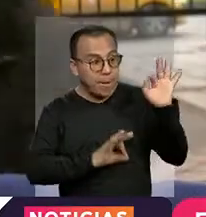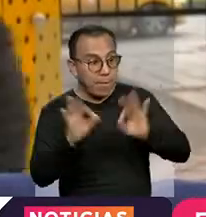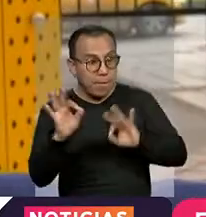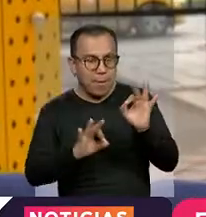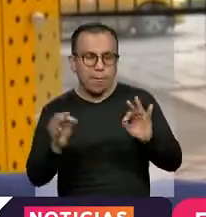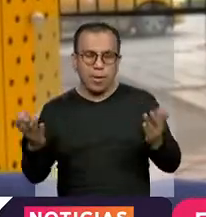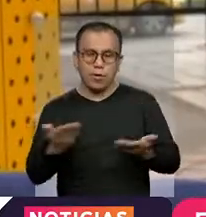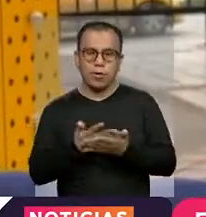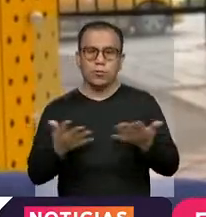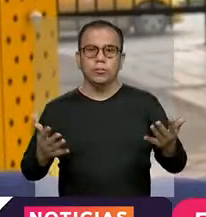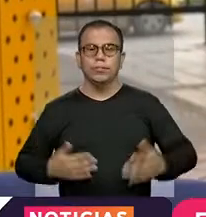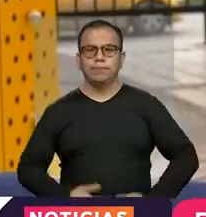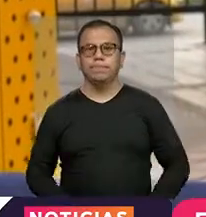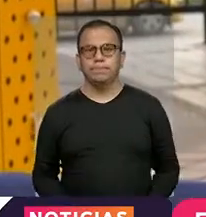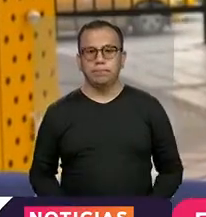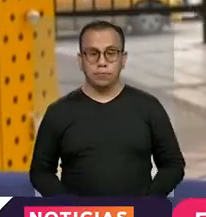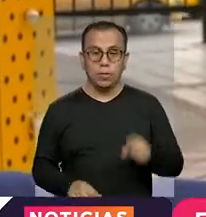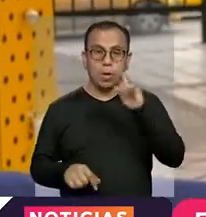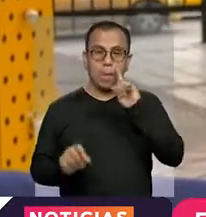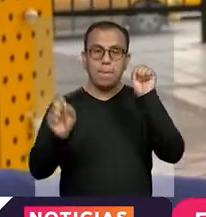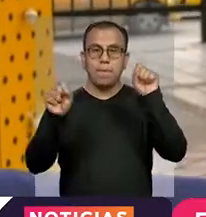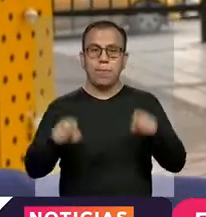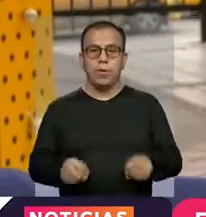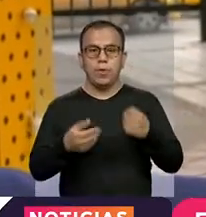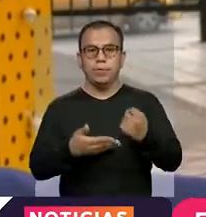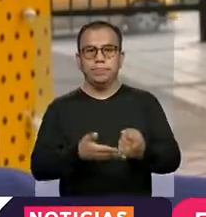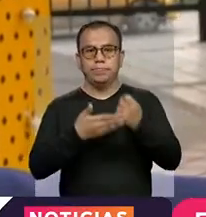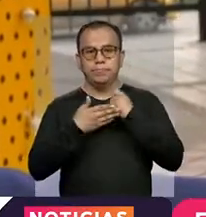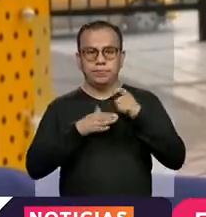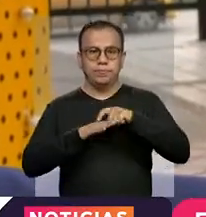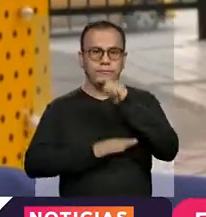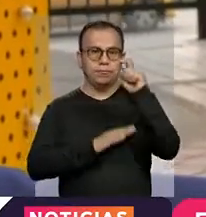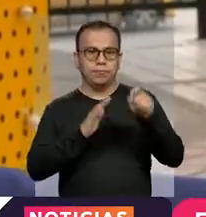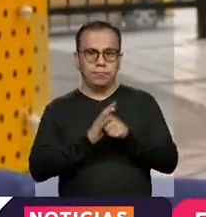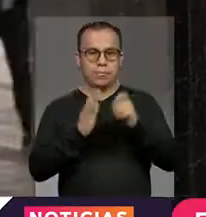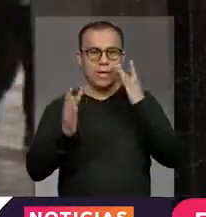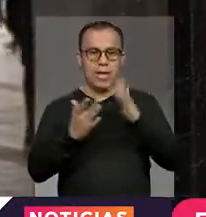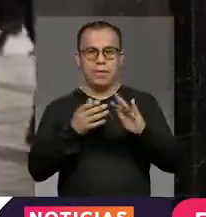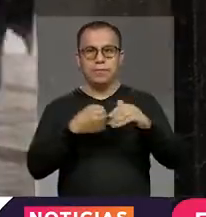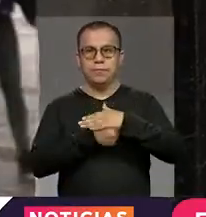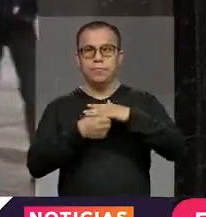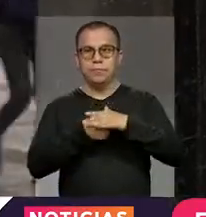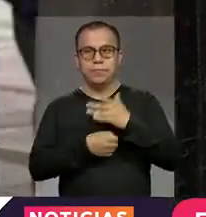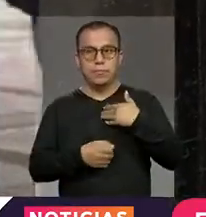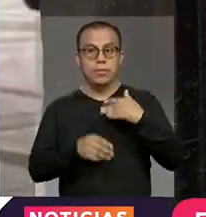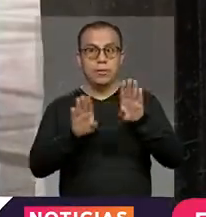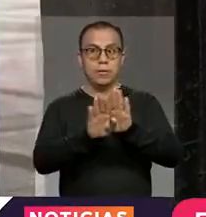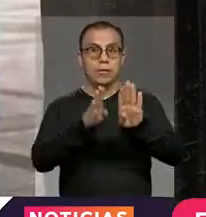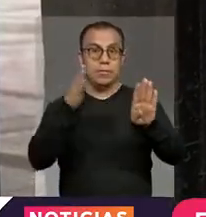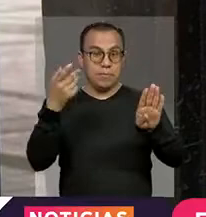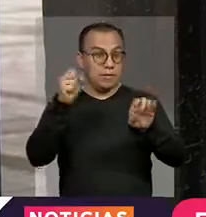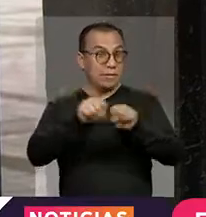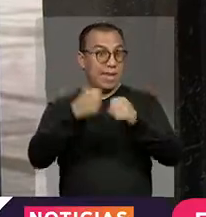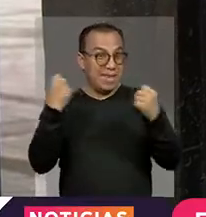cuenta eso, porque puede ayudar también a prevenir un poco ese tipo de siniestros. Rompieron la puerta y se